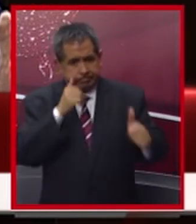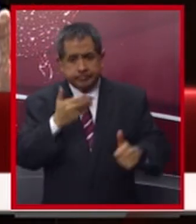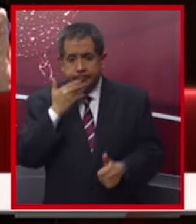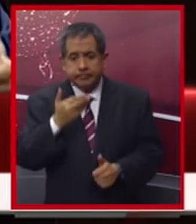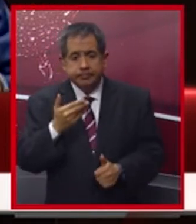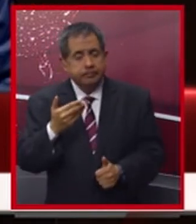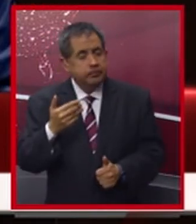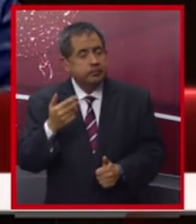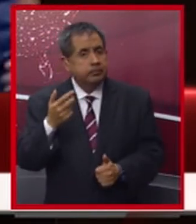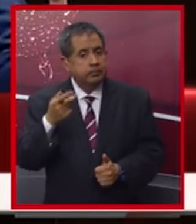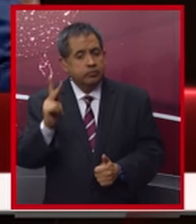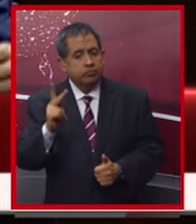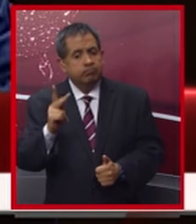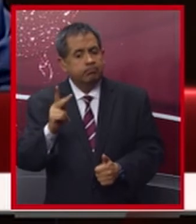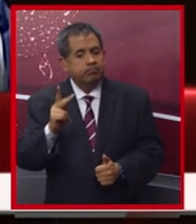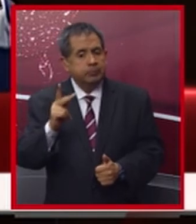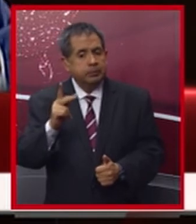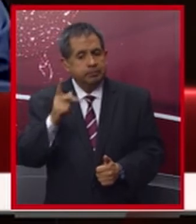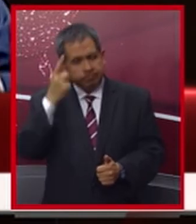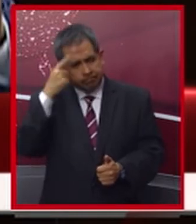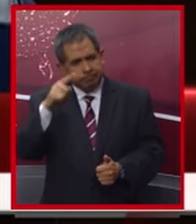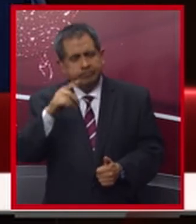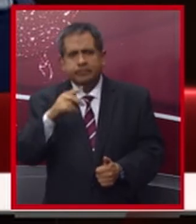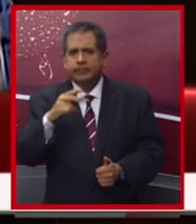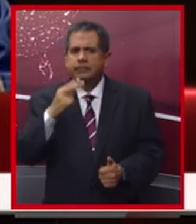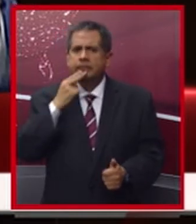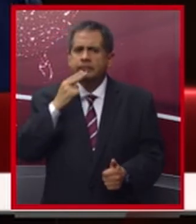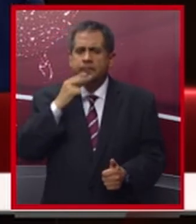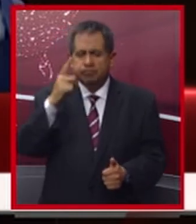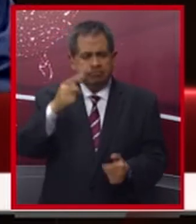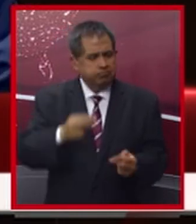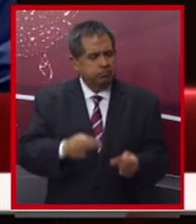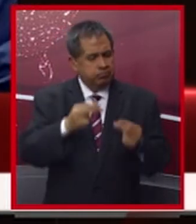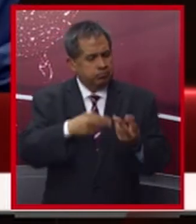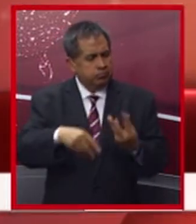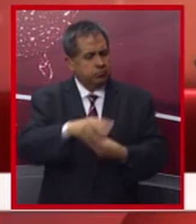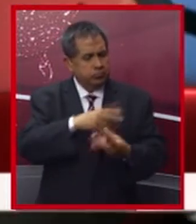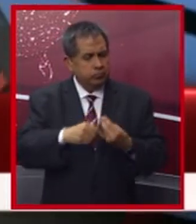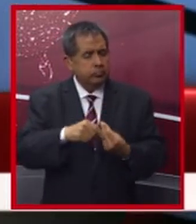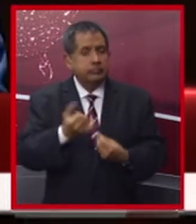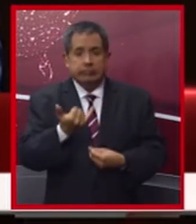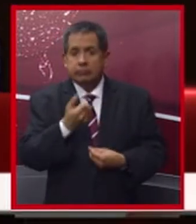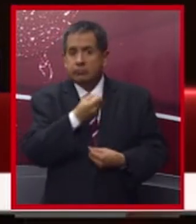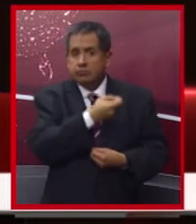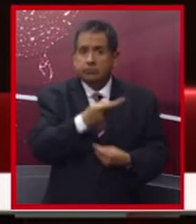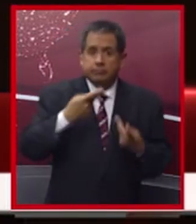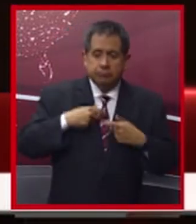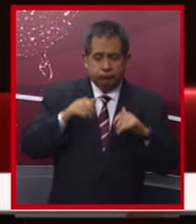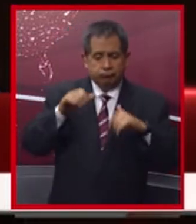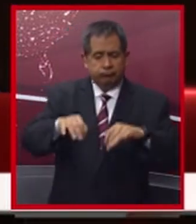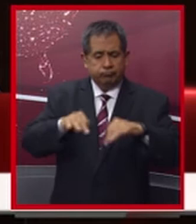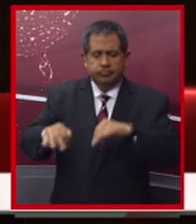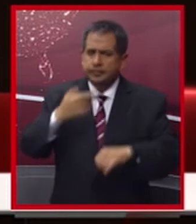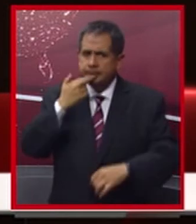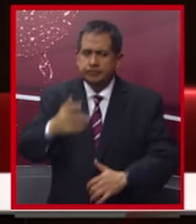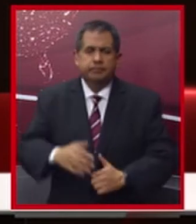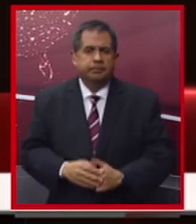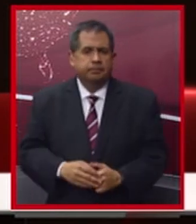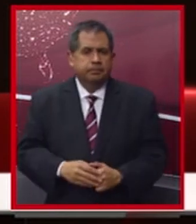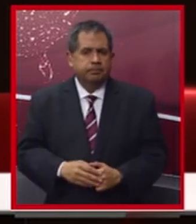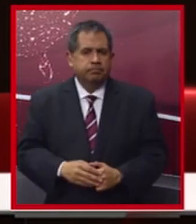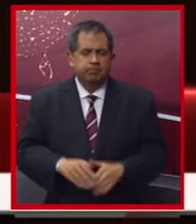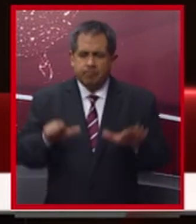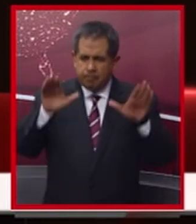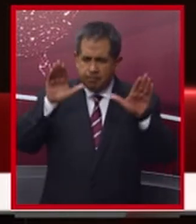luego generar mayores y mejores empleos. Que las aerolíneas